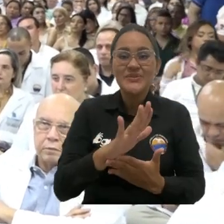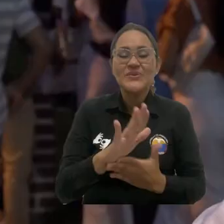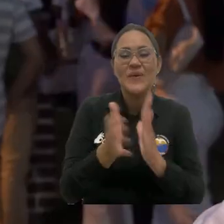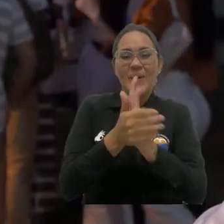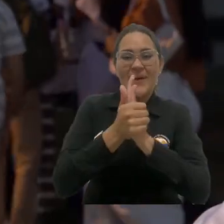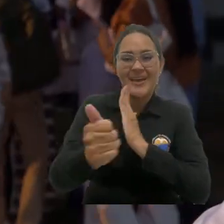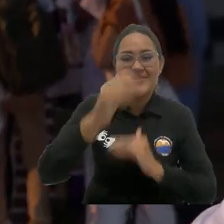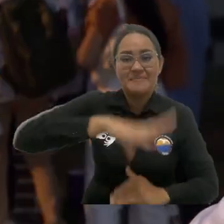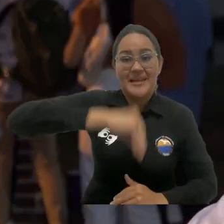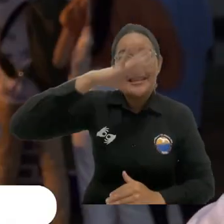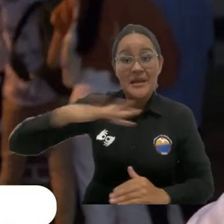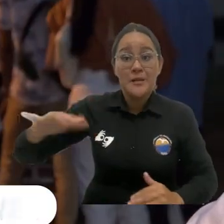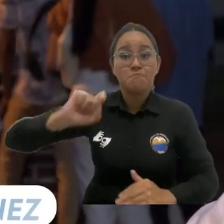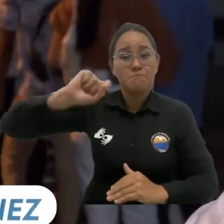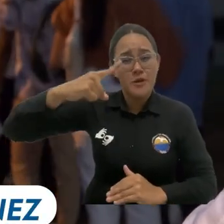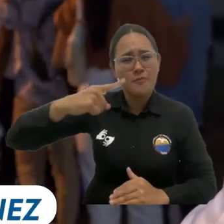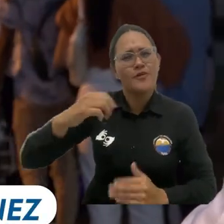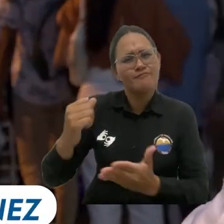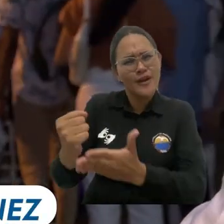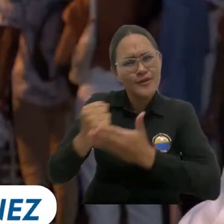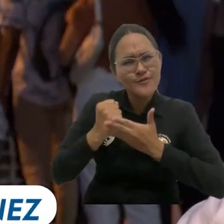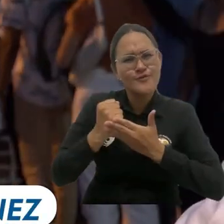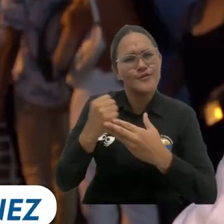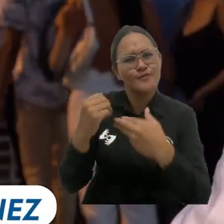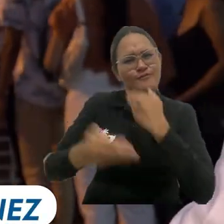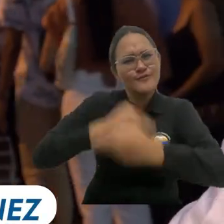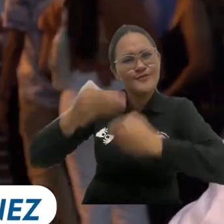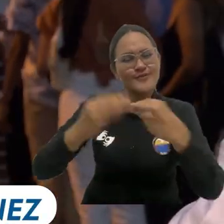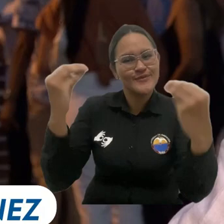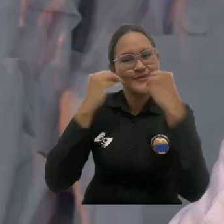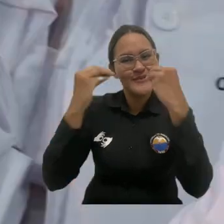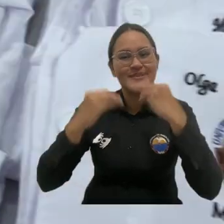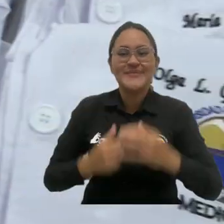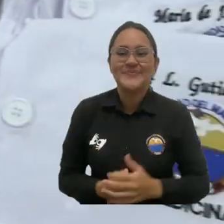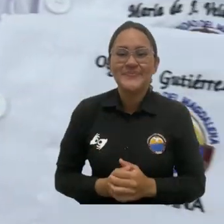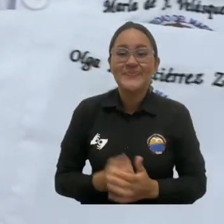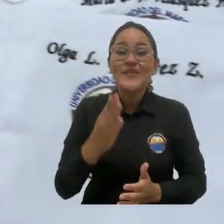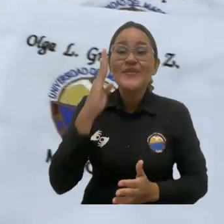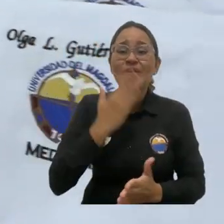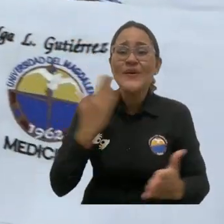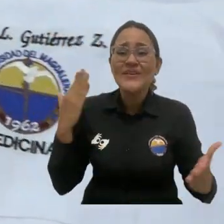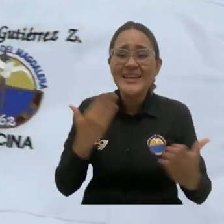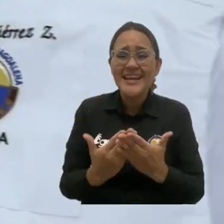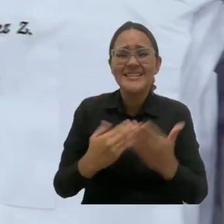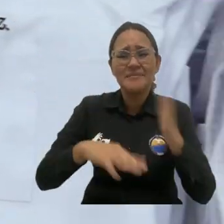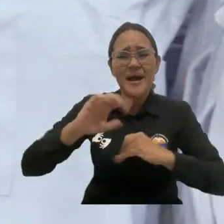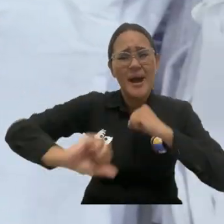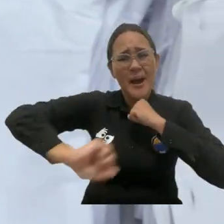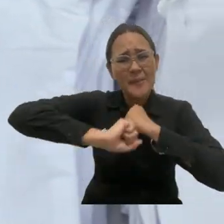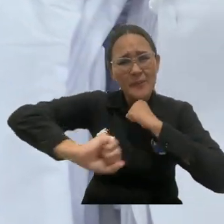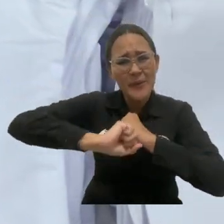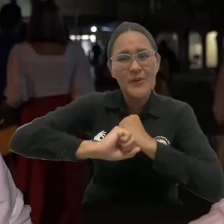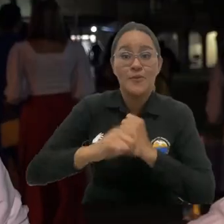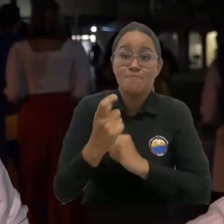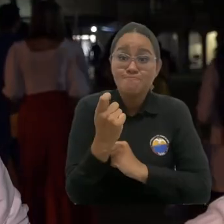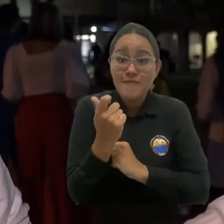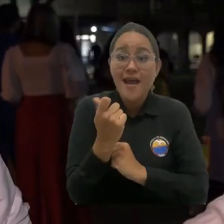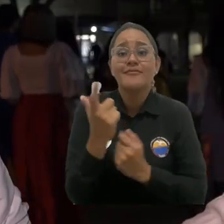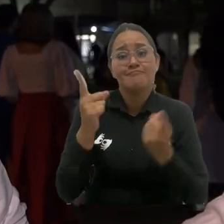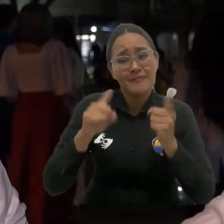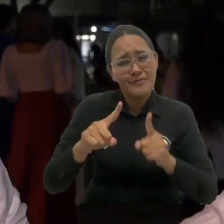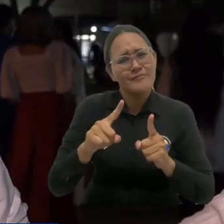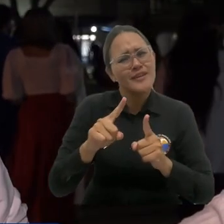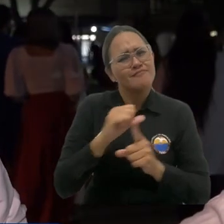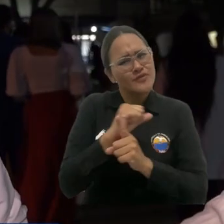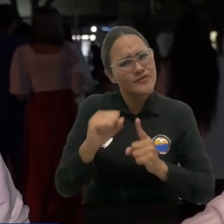agradezco muchísimo al programa Talento Magdalena, primero por ayudarme en mi proceso de formación. Darle gracias a Dios, el apoyo económico y el apoyo social